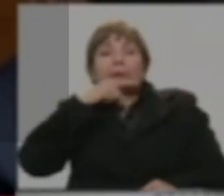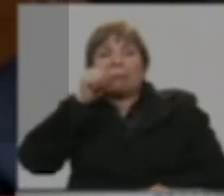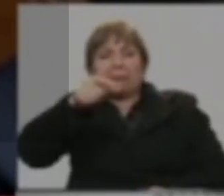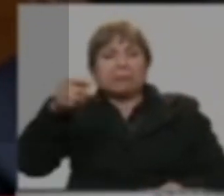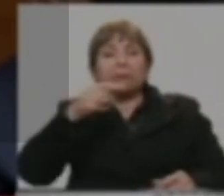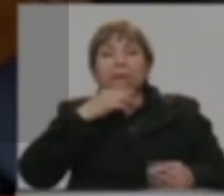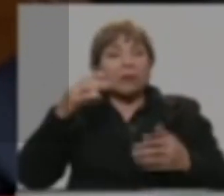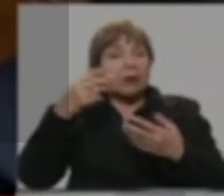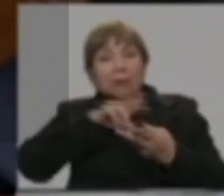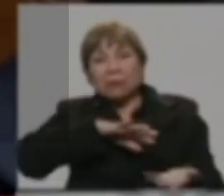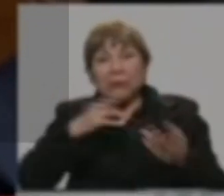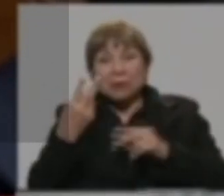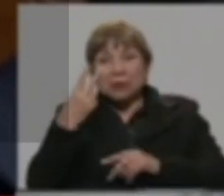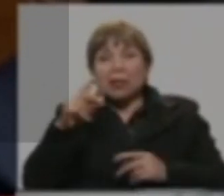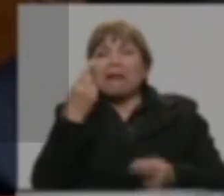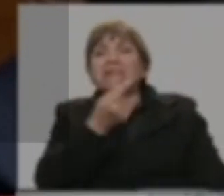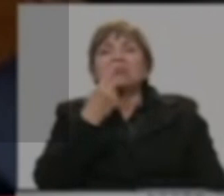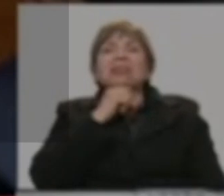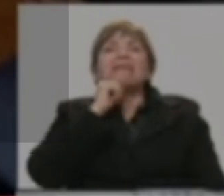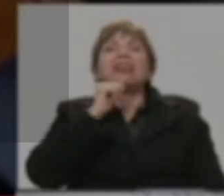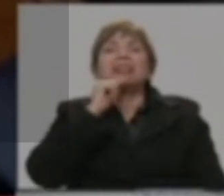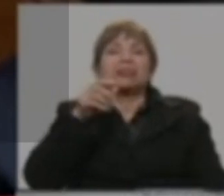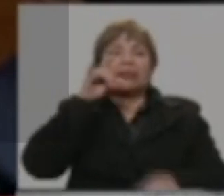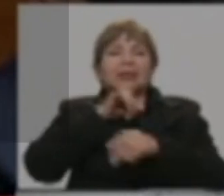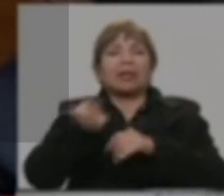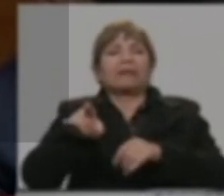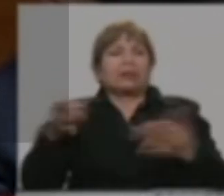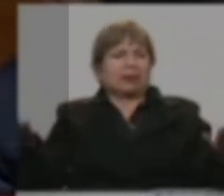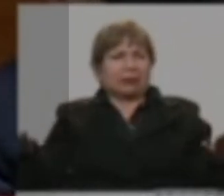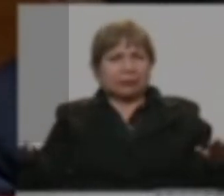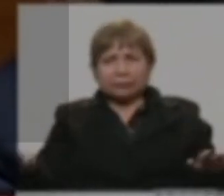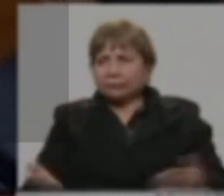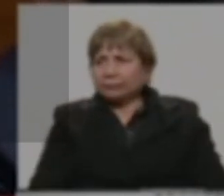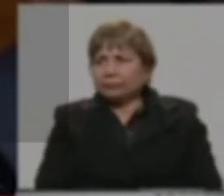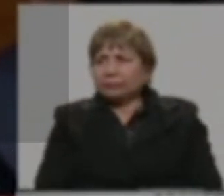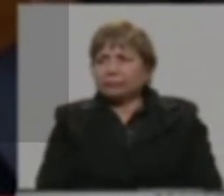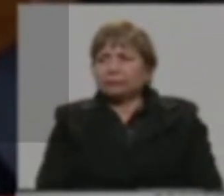mujer viuda que solo le falta que la violen.